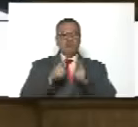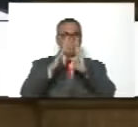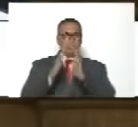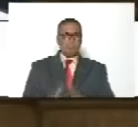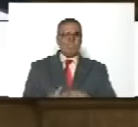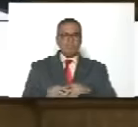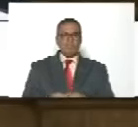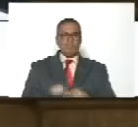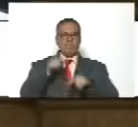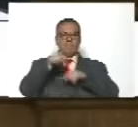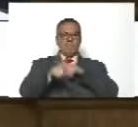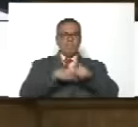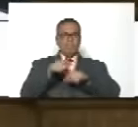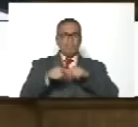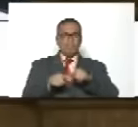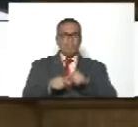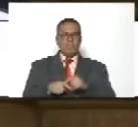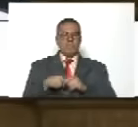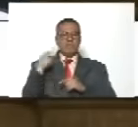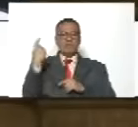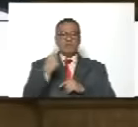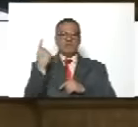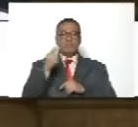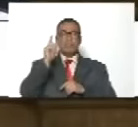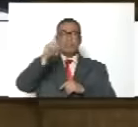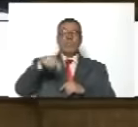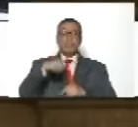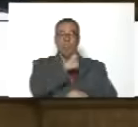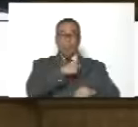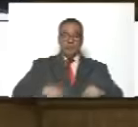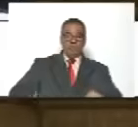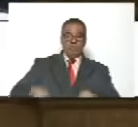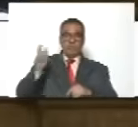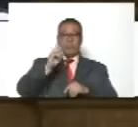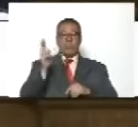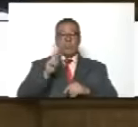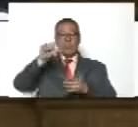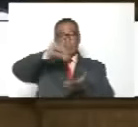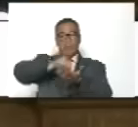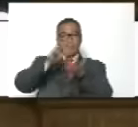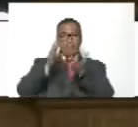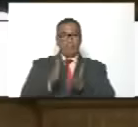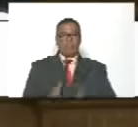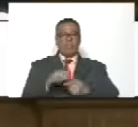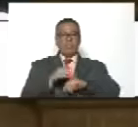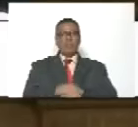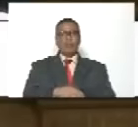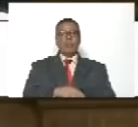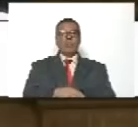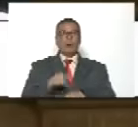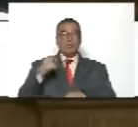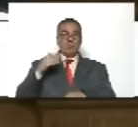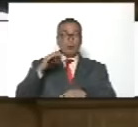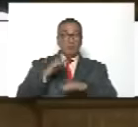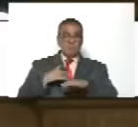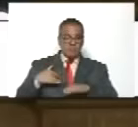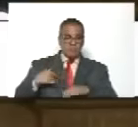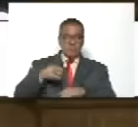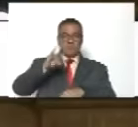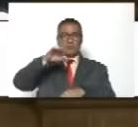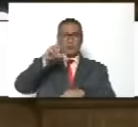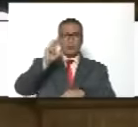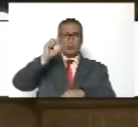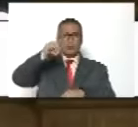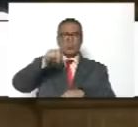y tripulantes de la aeronave. Que el presidente de la República Islámica de Irán, señor Ebrahim